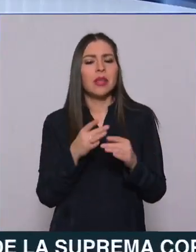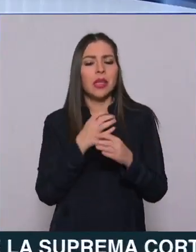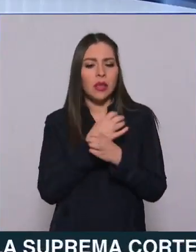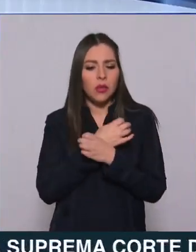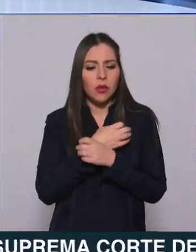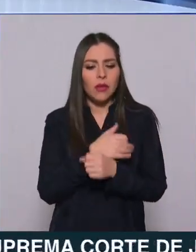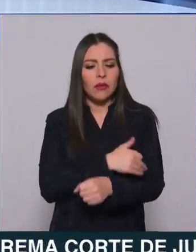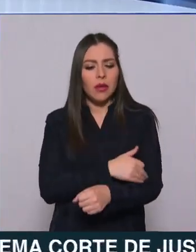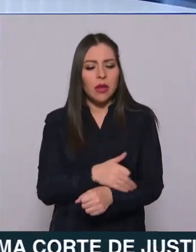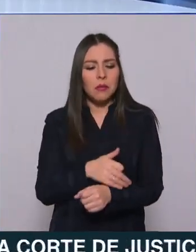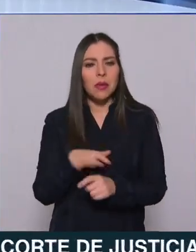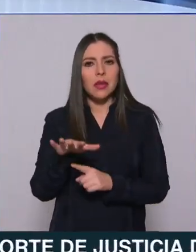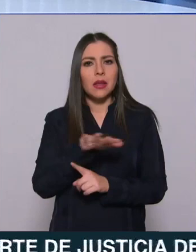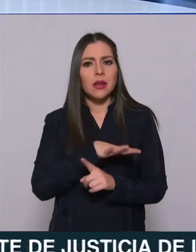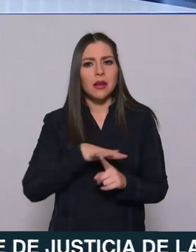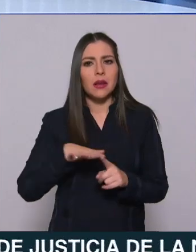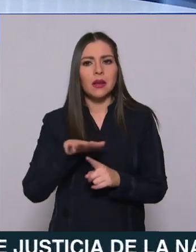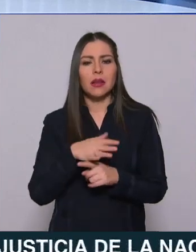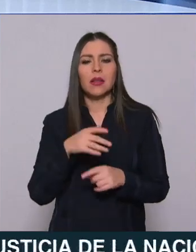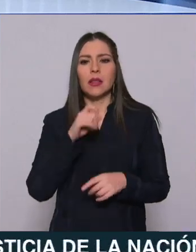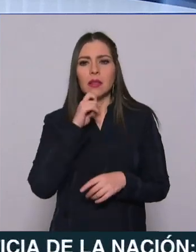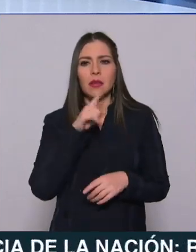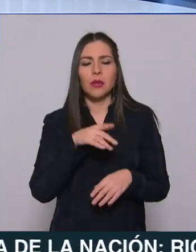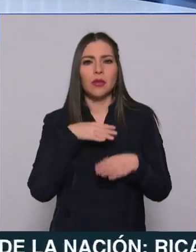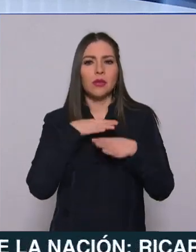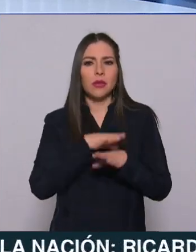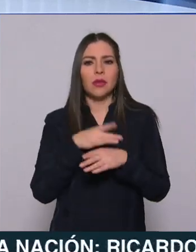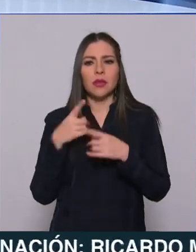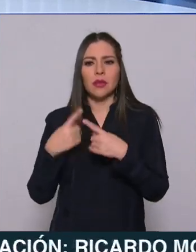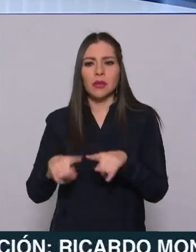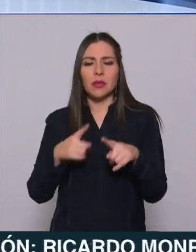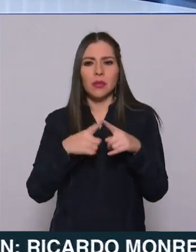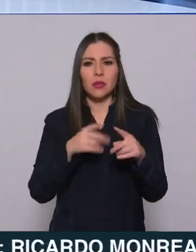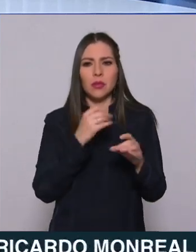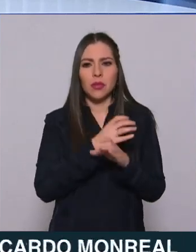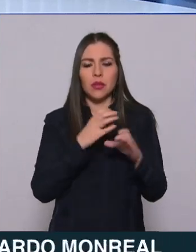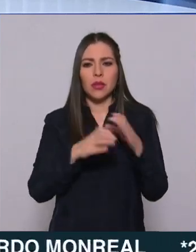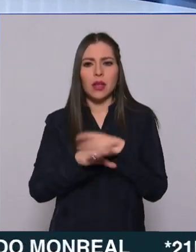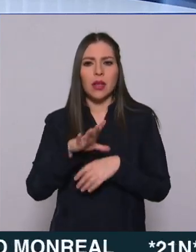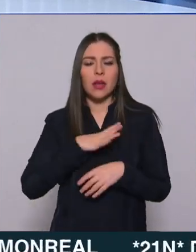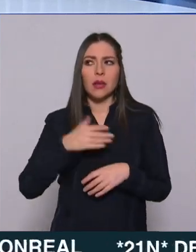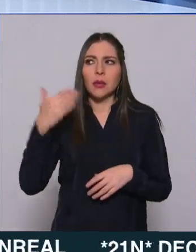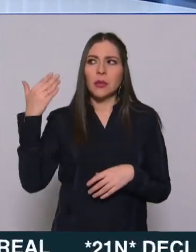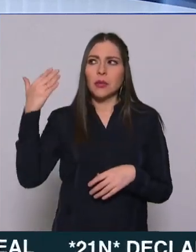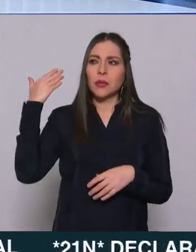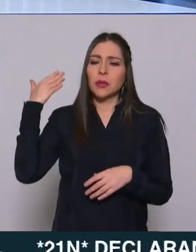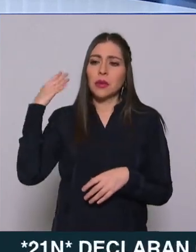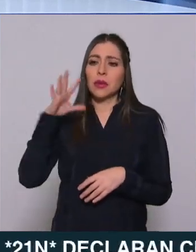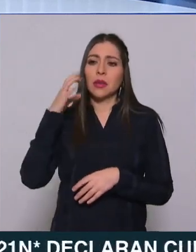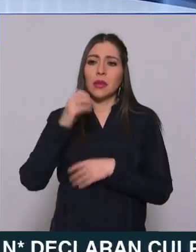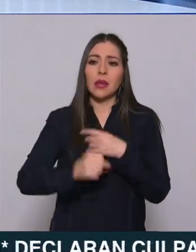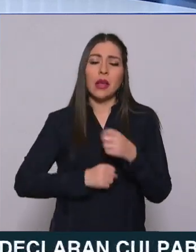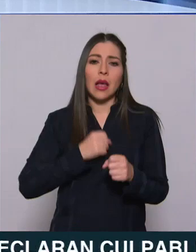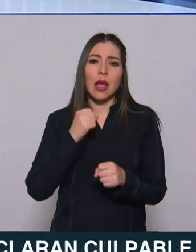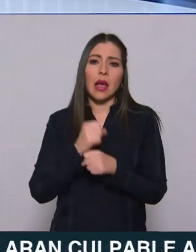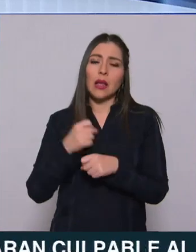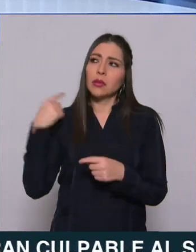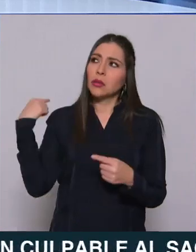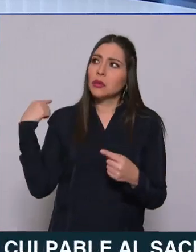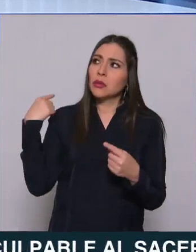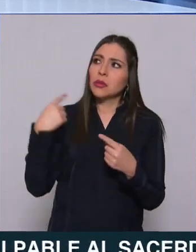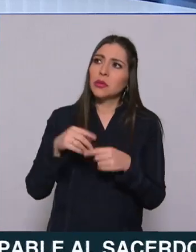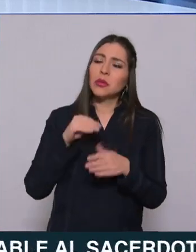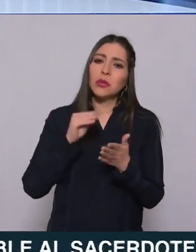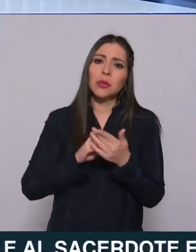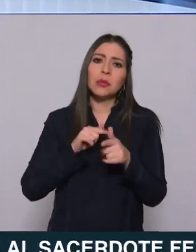el entorno y pues sobre todos los estigmas que venimos cargando desde 500 años después de la conquista. ¿Existe